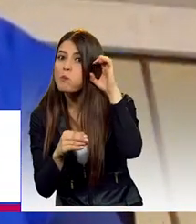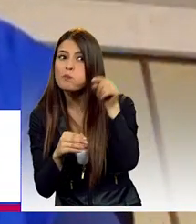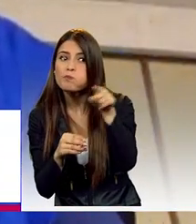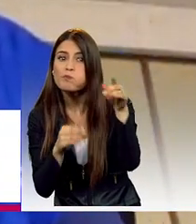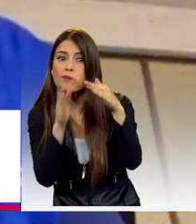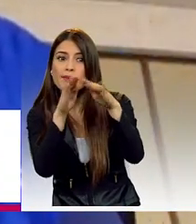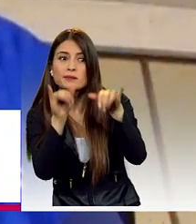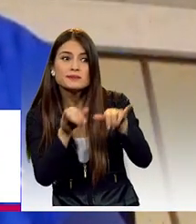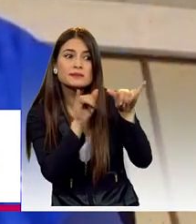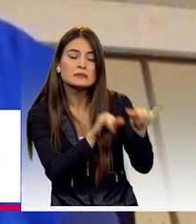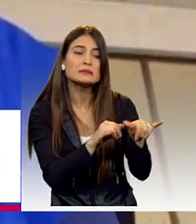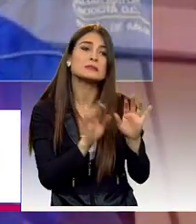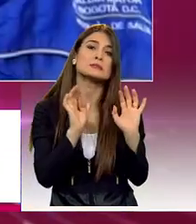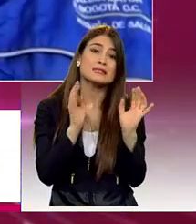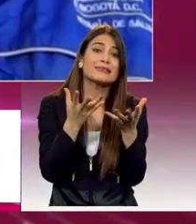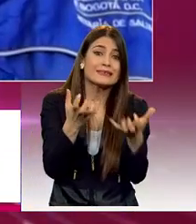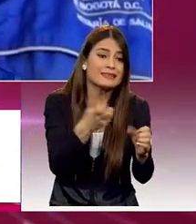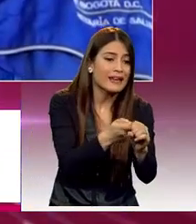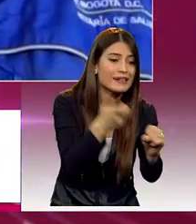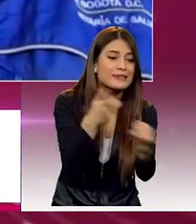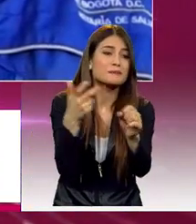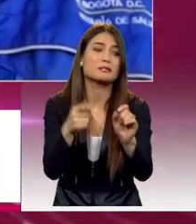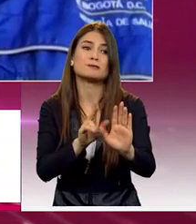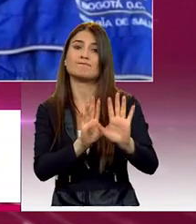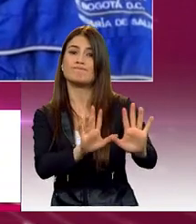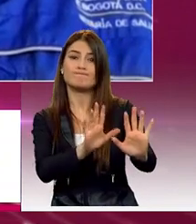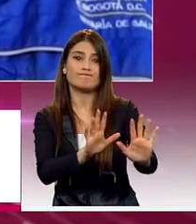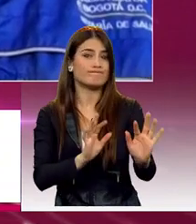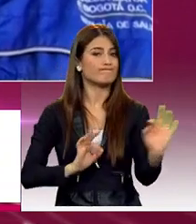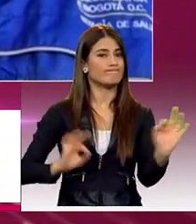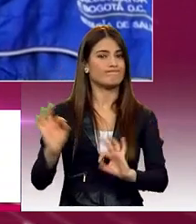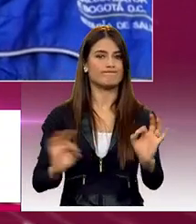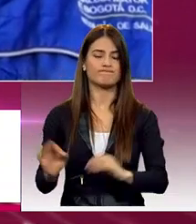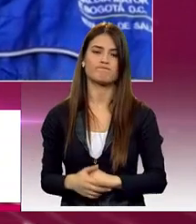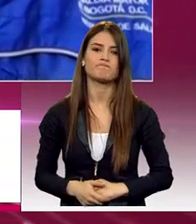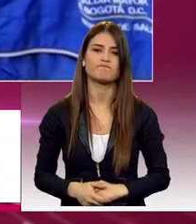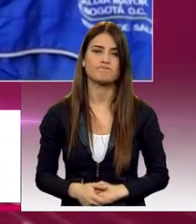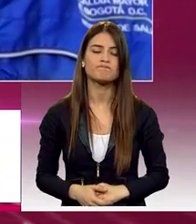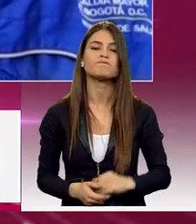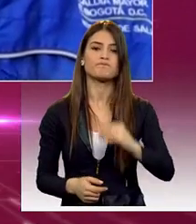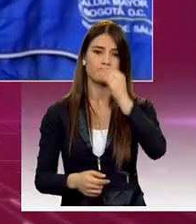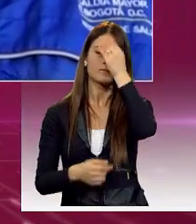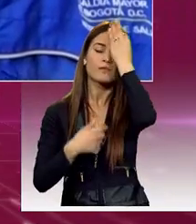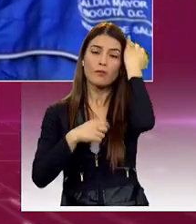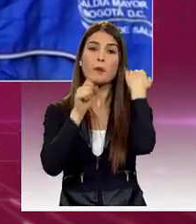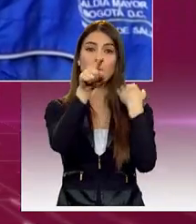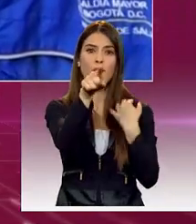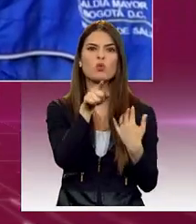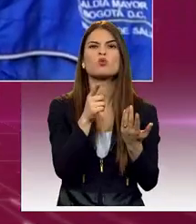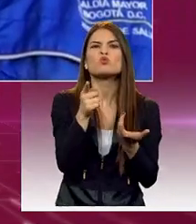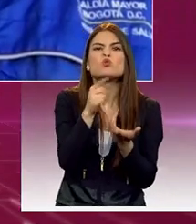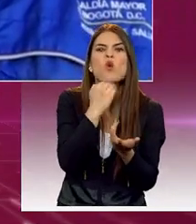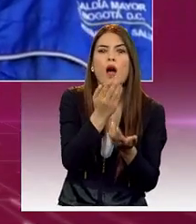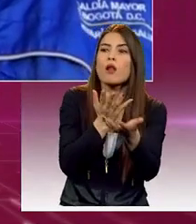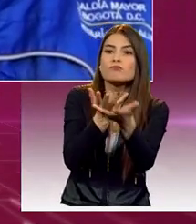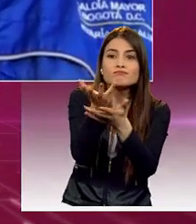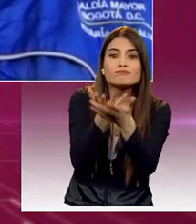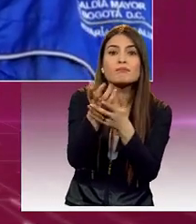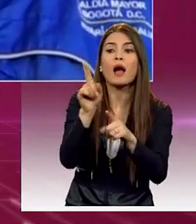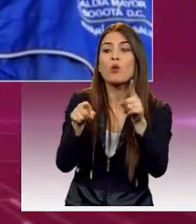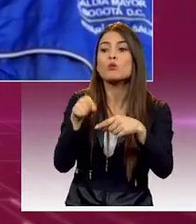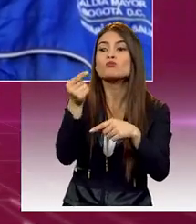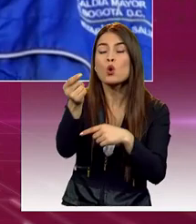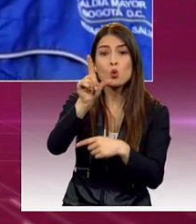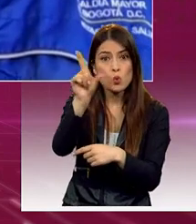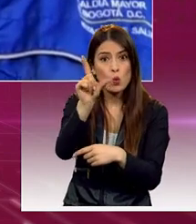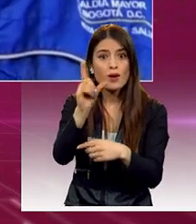oportunos como debiéramos. ¿Cuáles son las recomendaciones entonces para los ciudadanos que a partir del lunes regresan